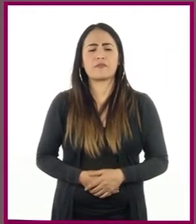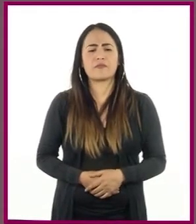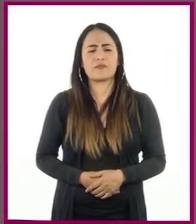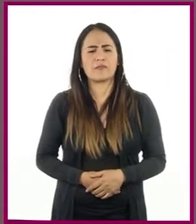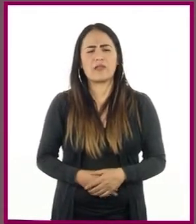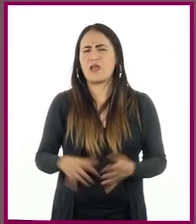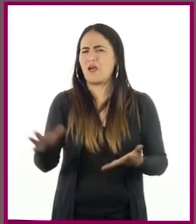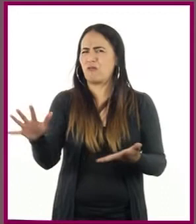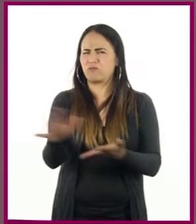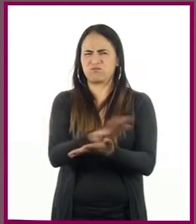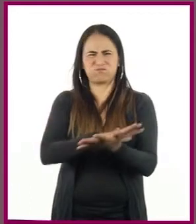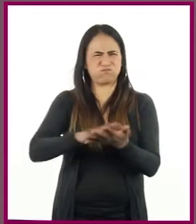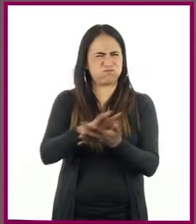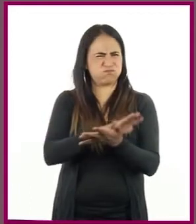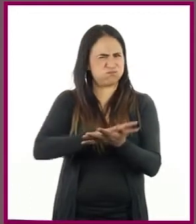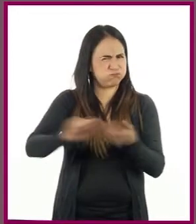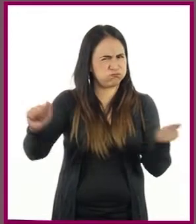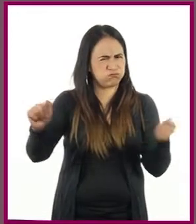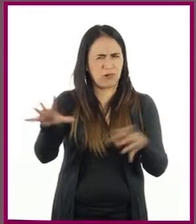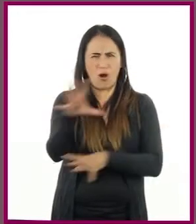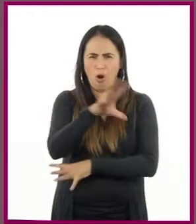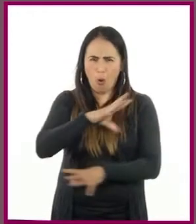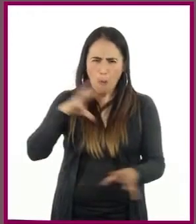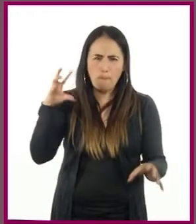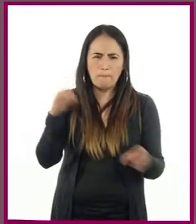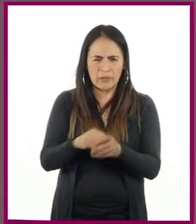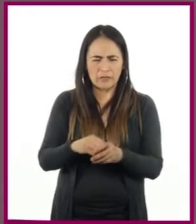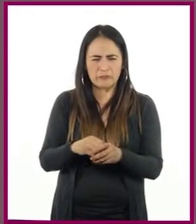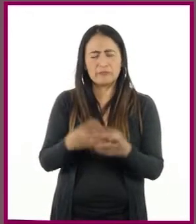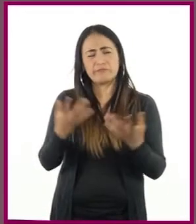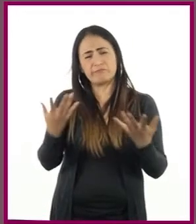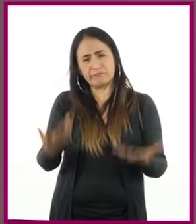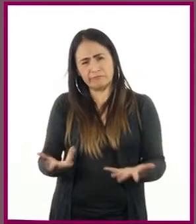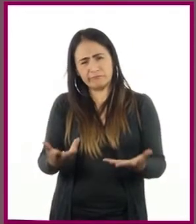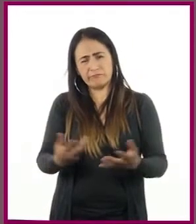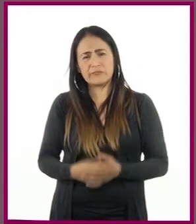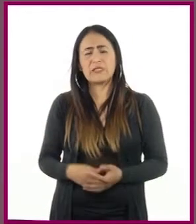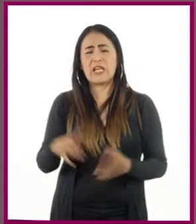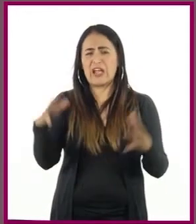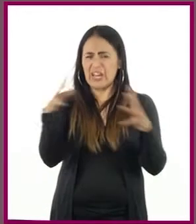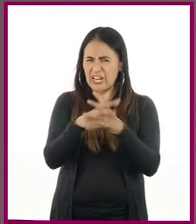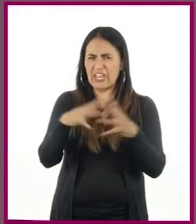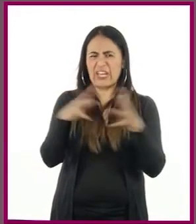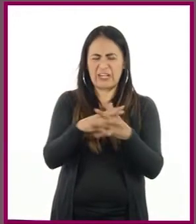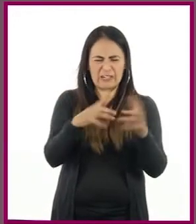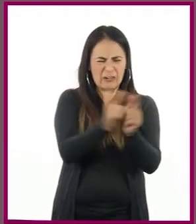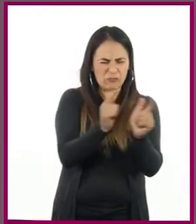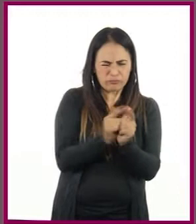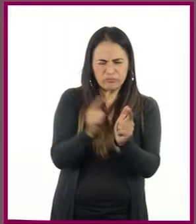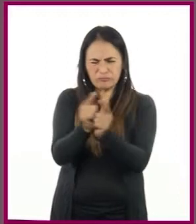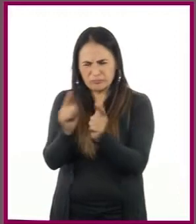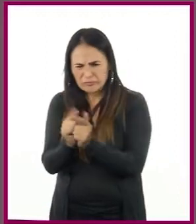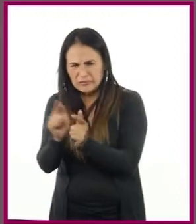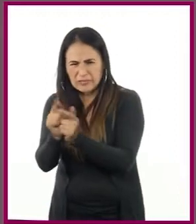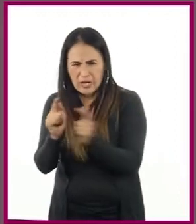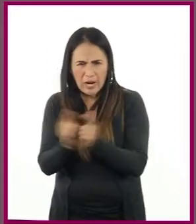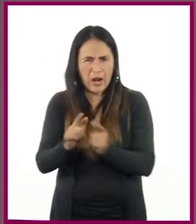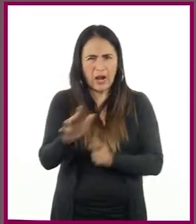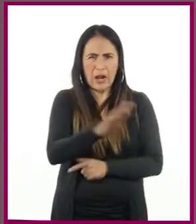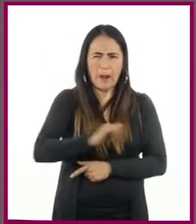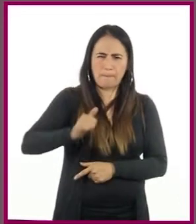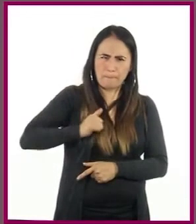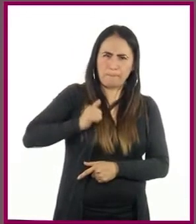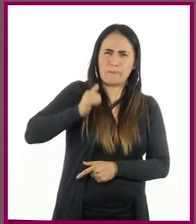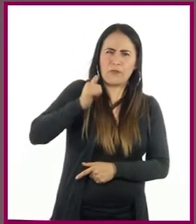arrasadas prácticamente por completo, lo que obligó a adoptar una intensa guerra de guerrillas que aprovecharía la geografía de su